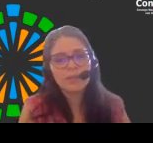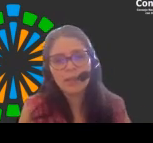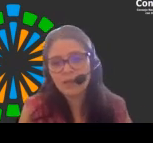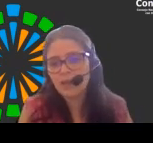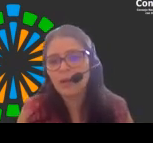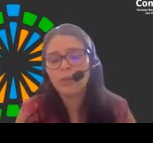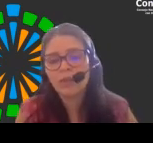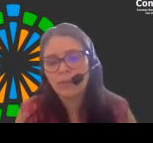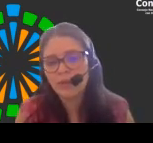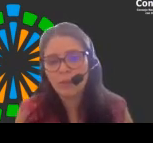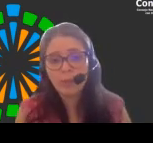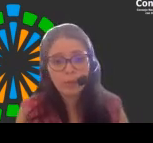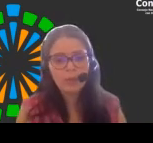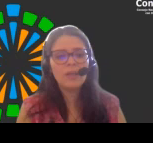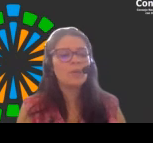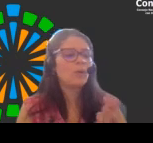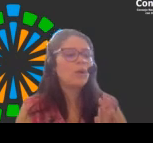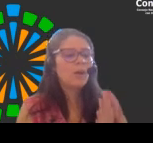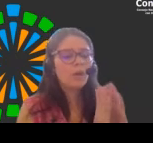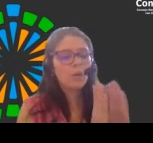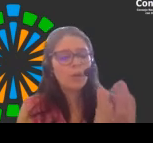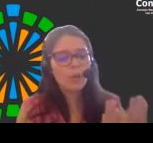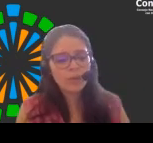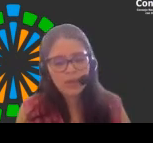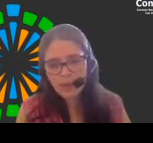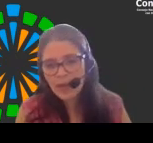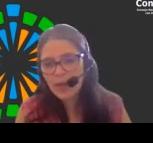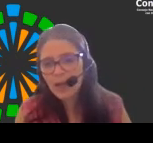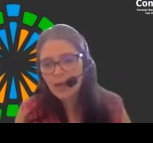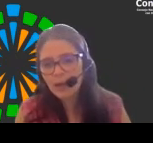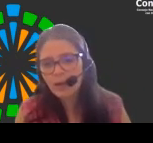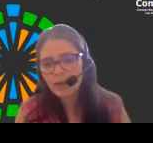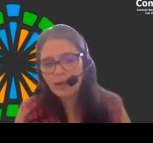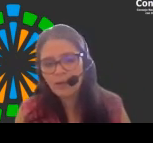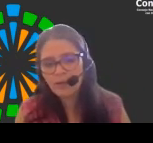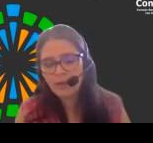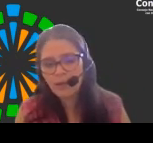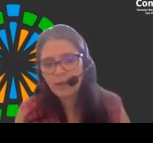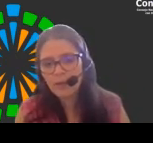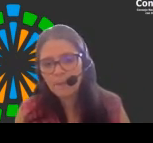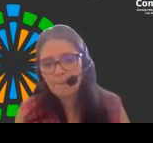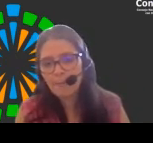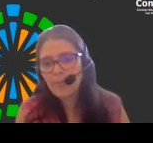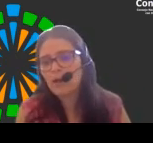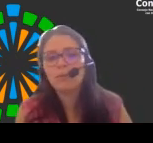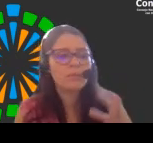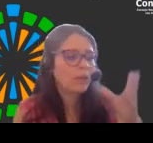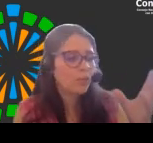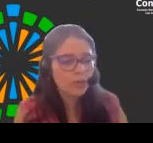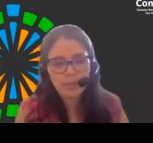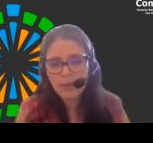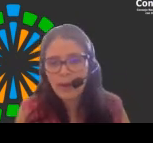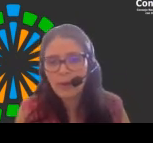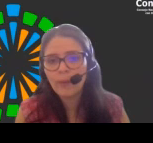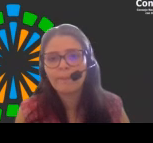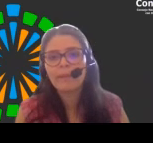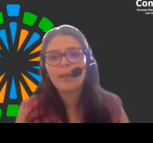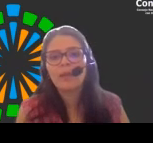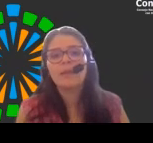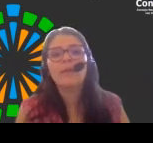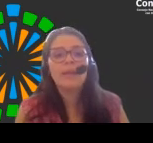necesita acceder a algún servicio público o si va a este algún negocio